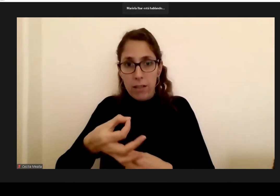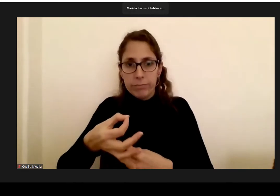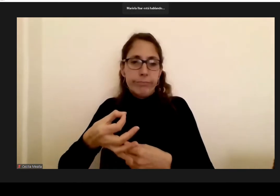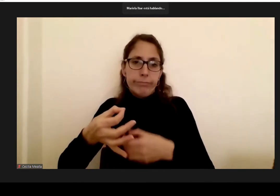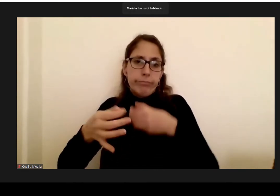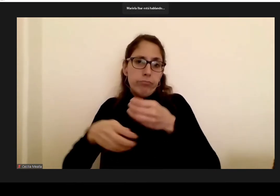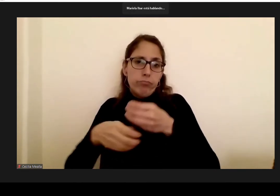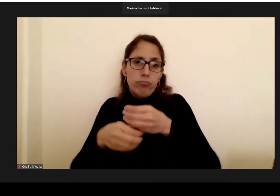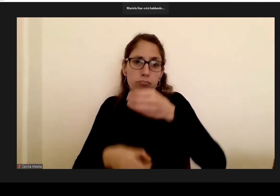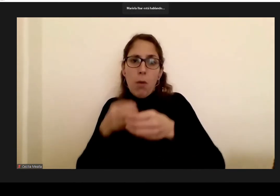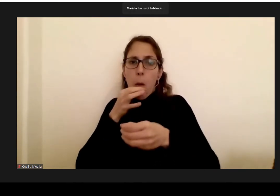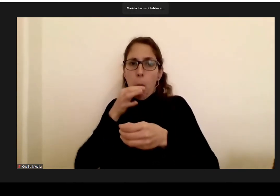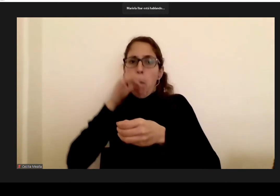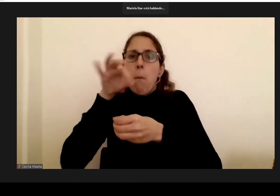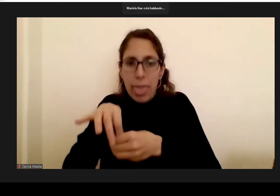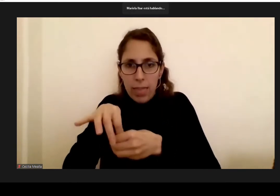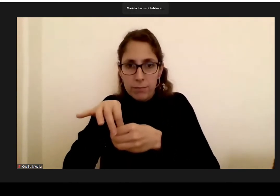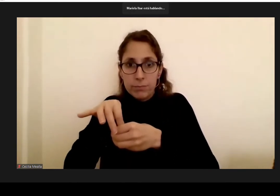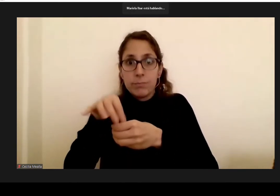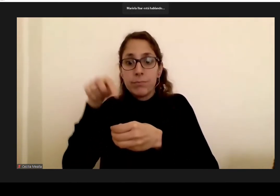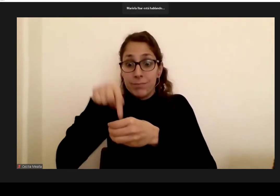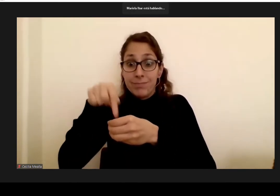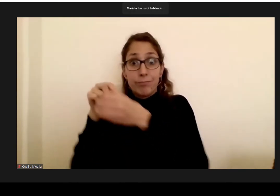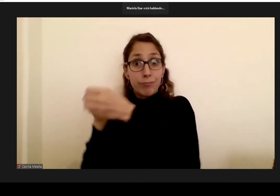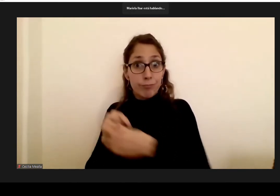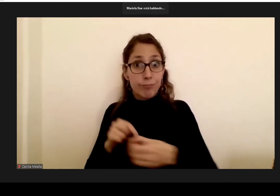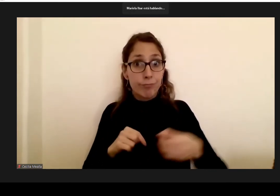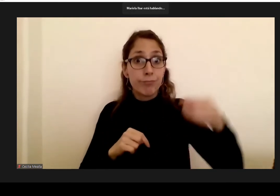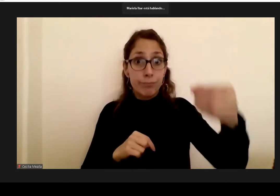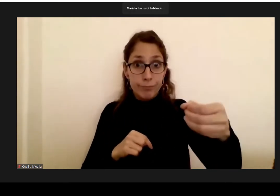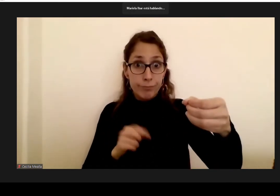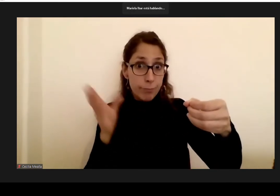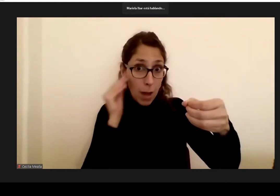Entonces la persona lleva eso, ¿me escuchan?